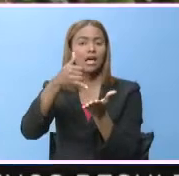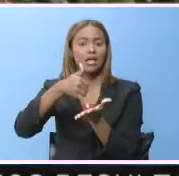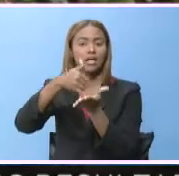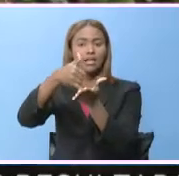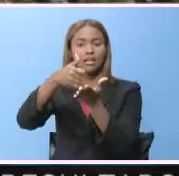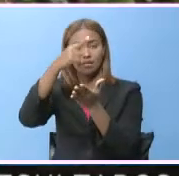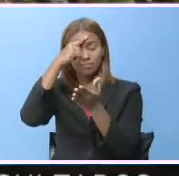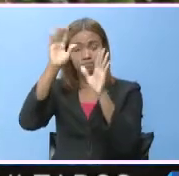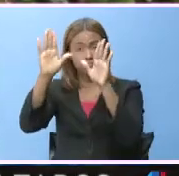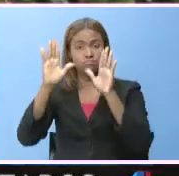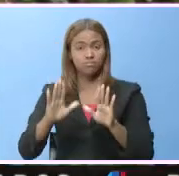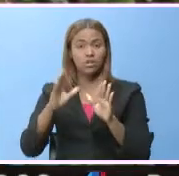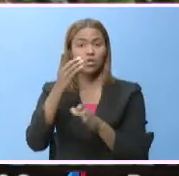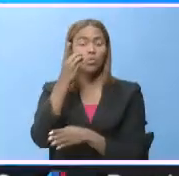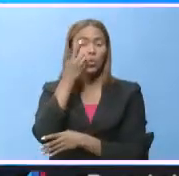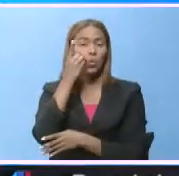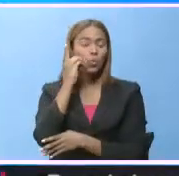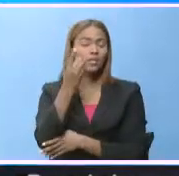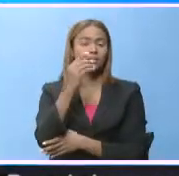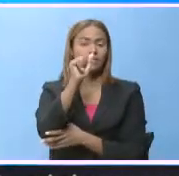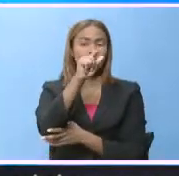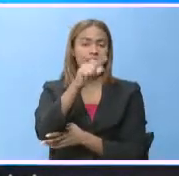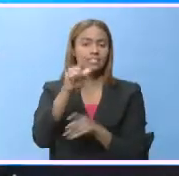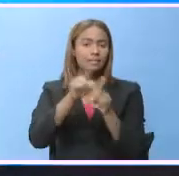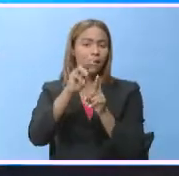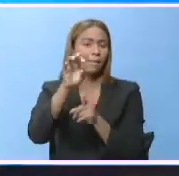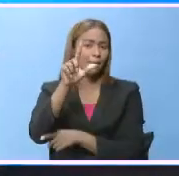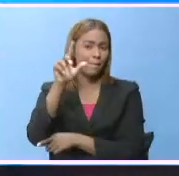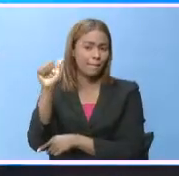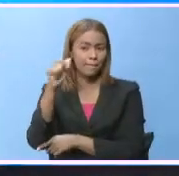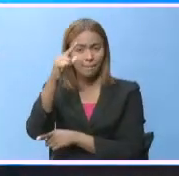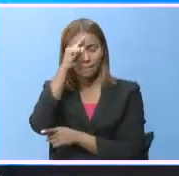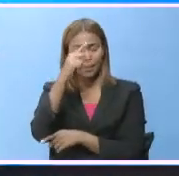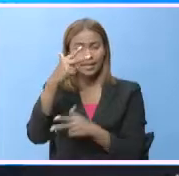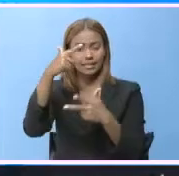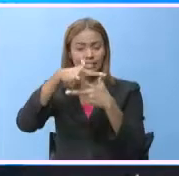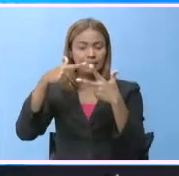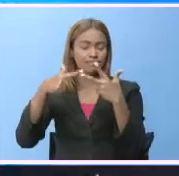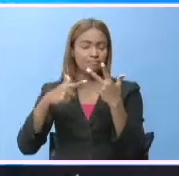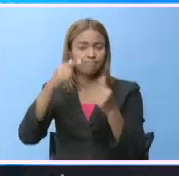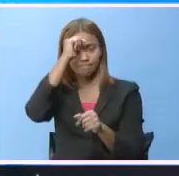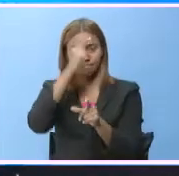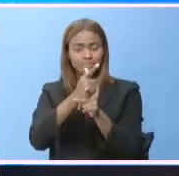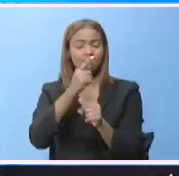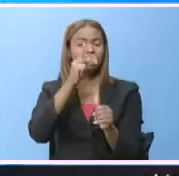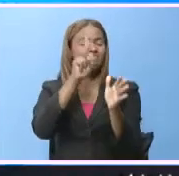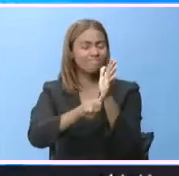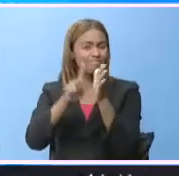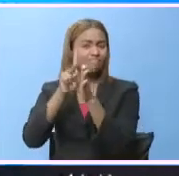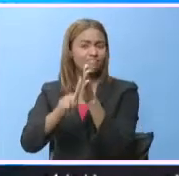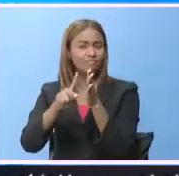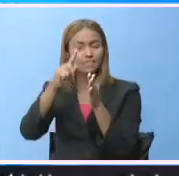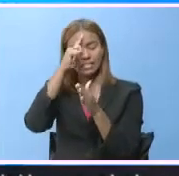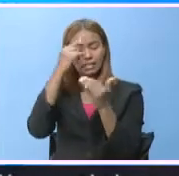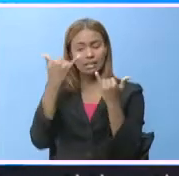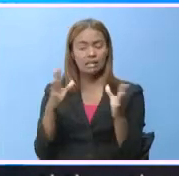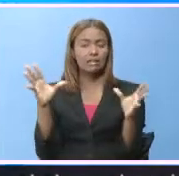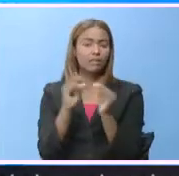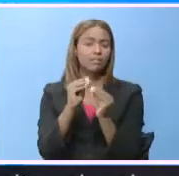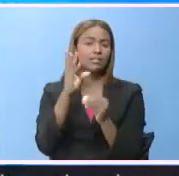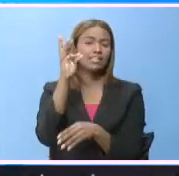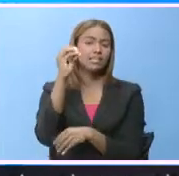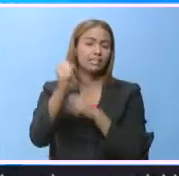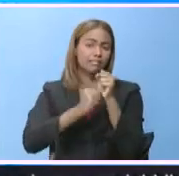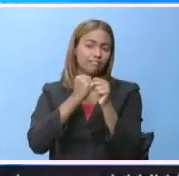al mérito de Duarte Sánchez y Mella a las tres hermanas asesinadas hace hoy